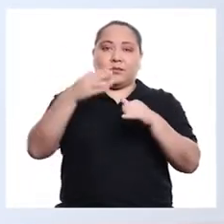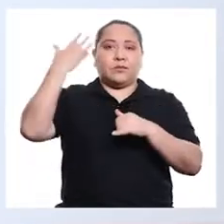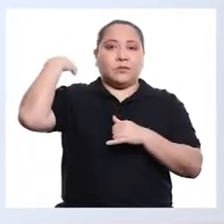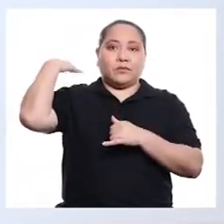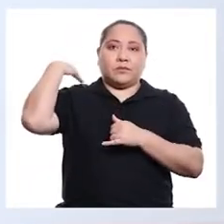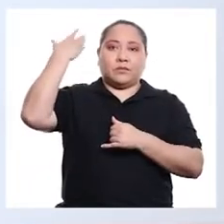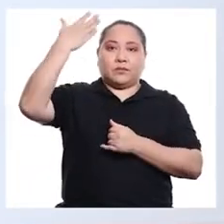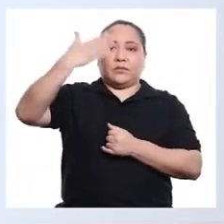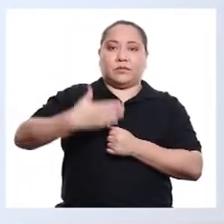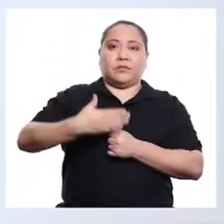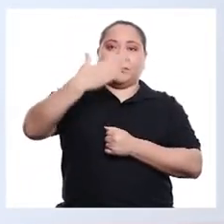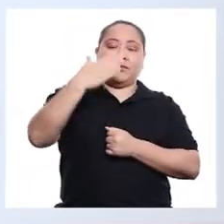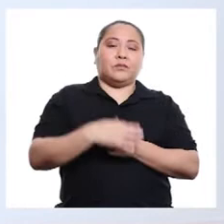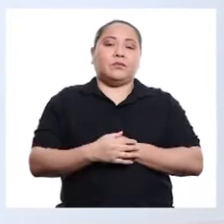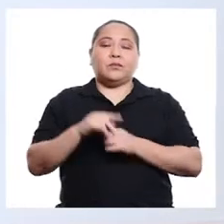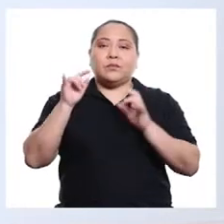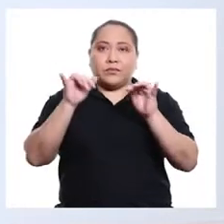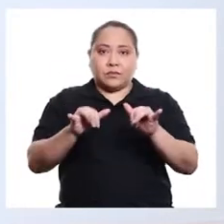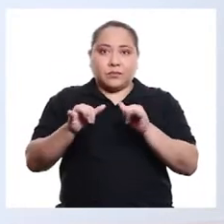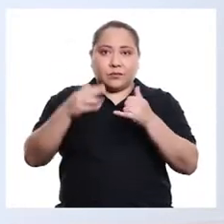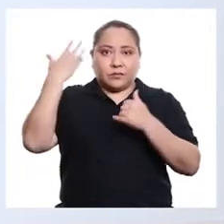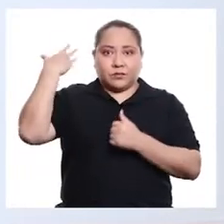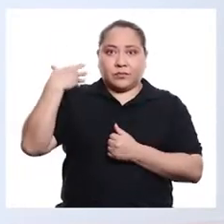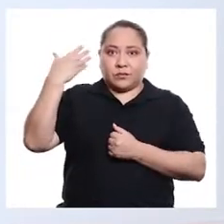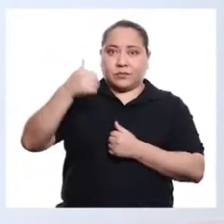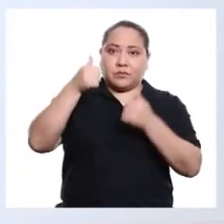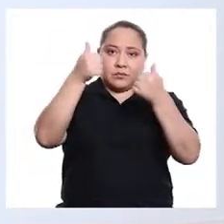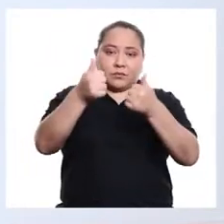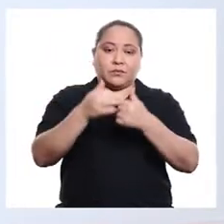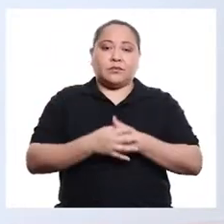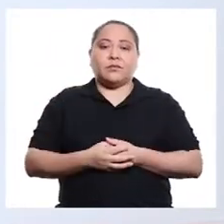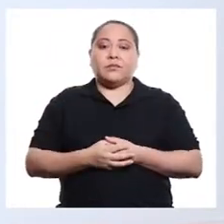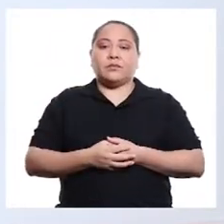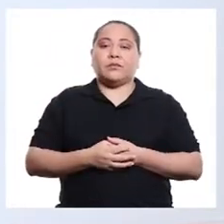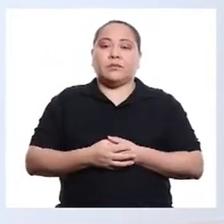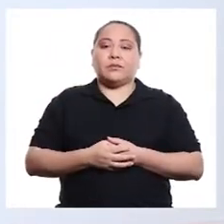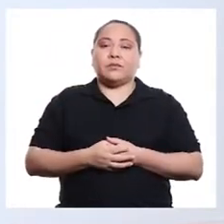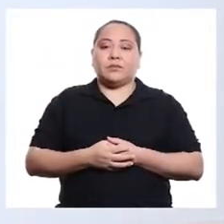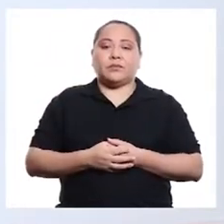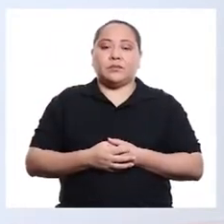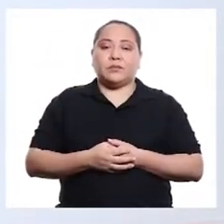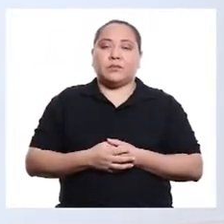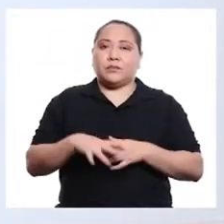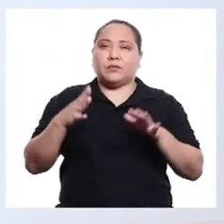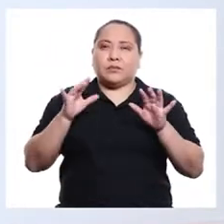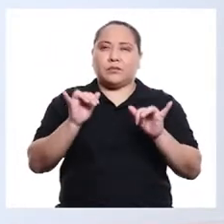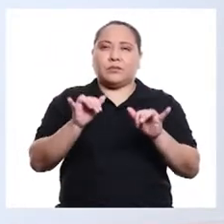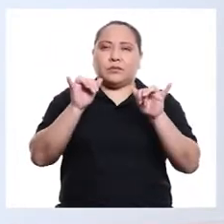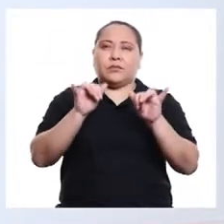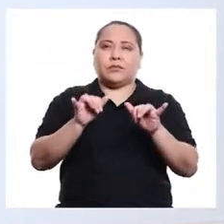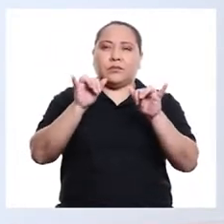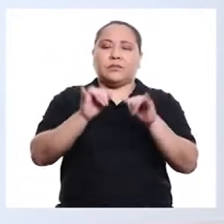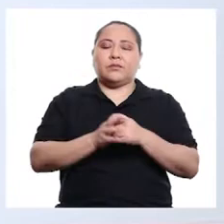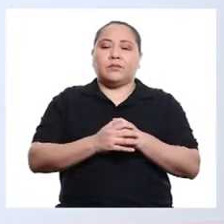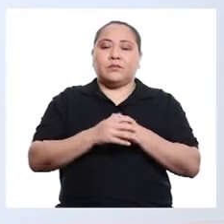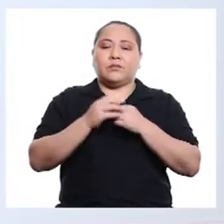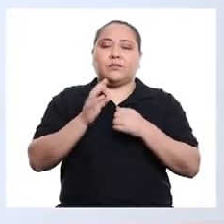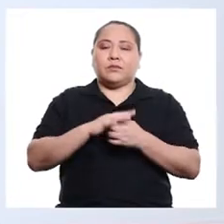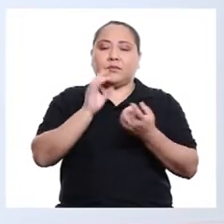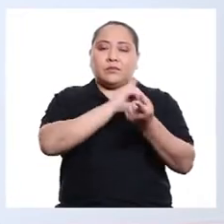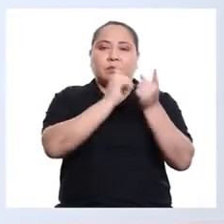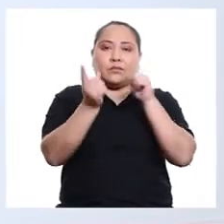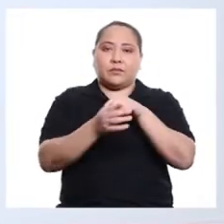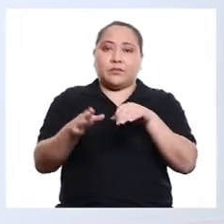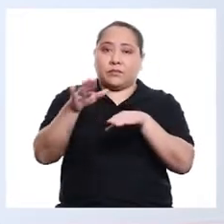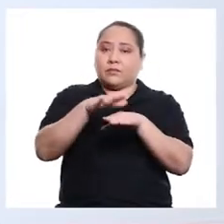mantenemos ahí la espalda estirada, mantenemos la estabilidad, muy bien, eso, bien, mantengo,